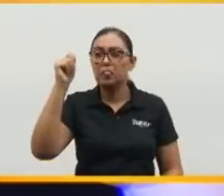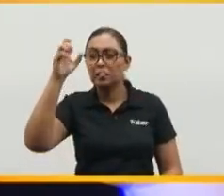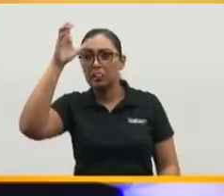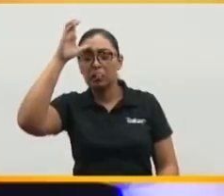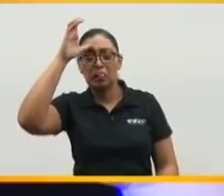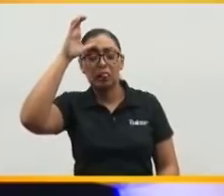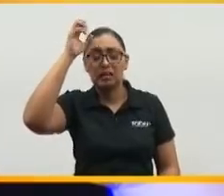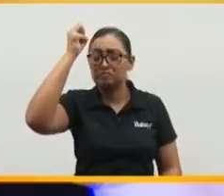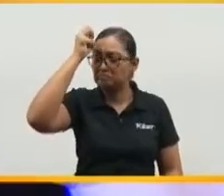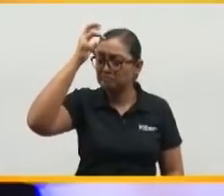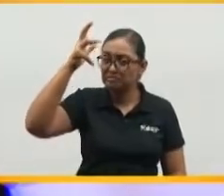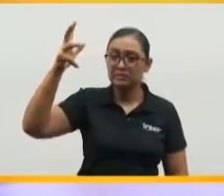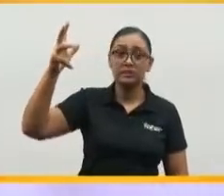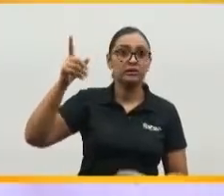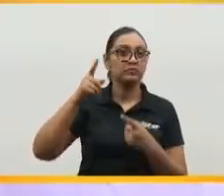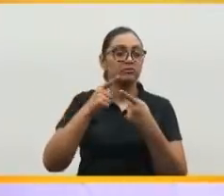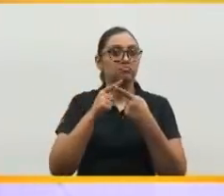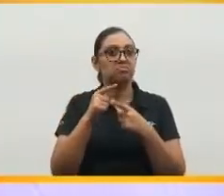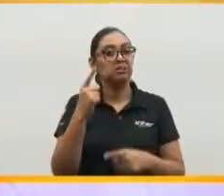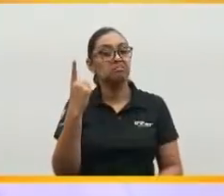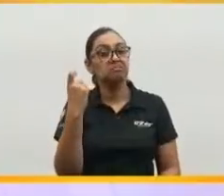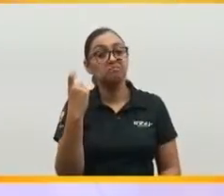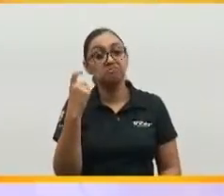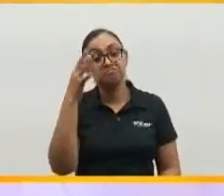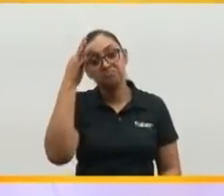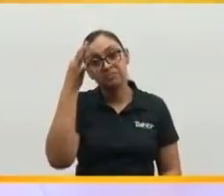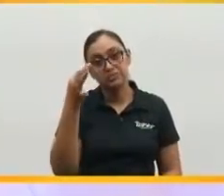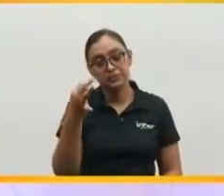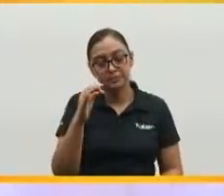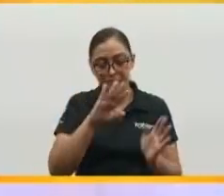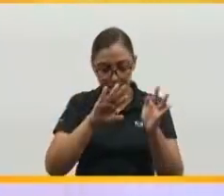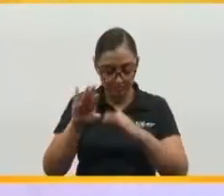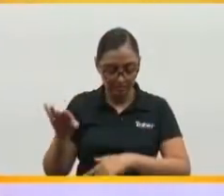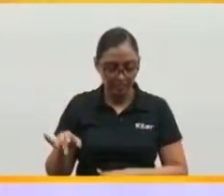Una hermana que buscaba el día de hoy, mientras hacemos esas compras que le dije,